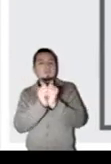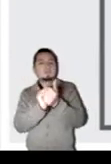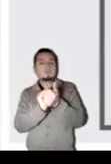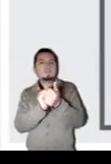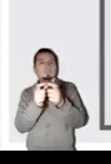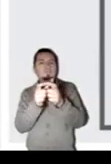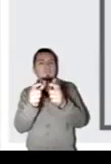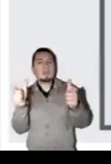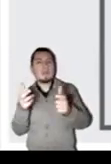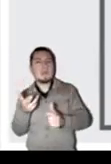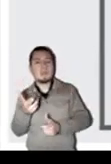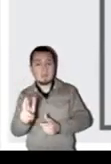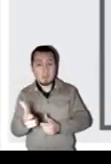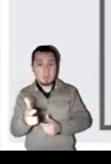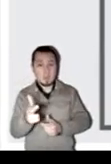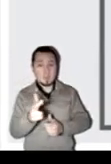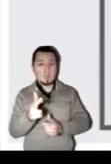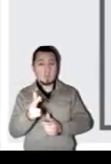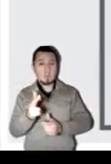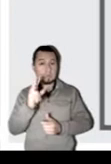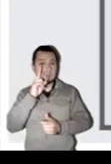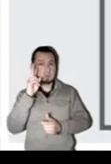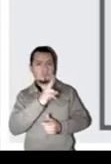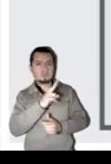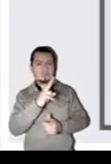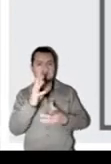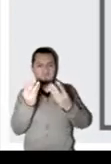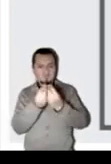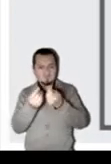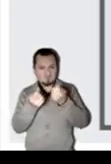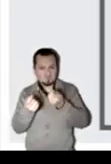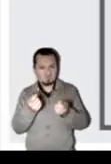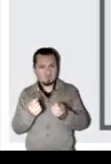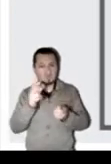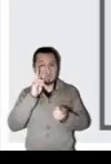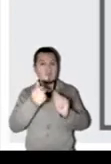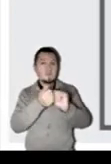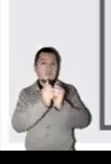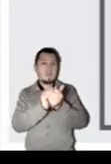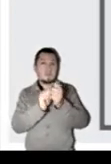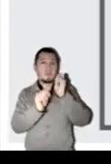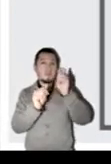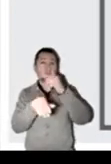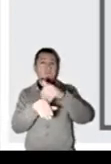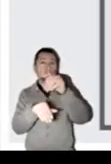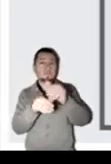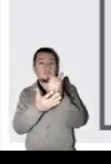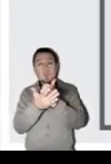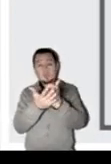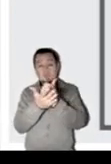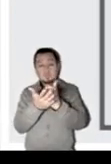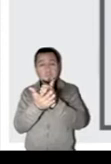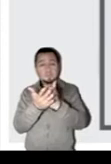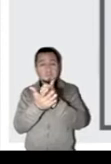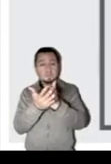el río con la construcción de toda esta infraestructura pasaríamos de la tendencia en azul que tenemos